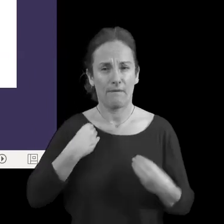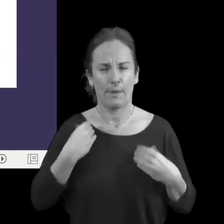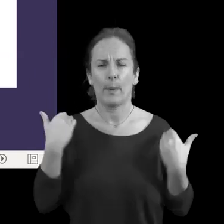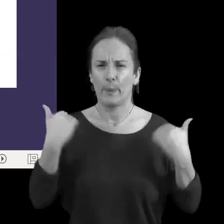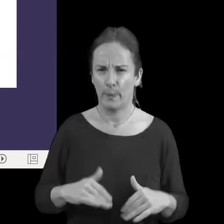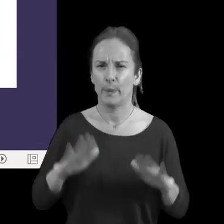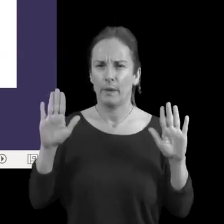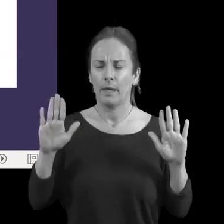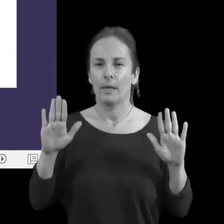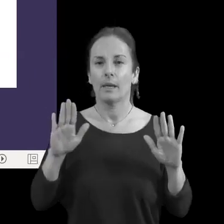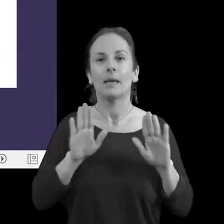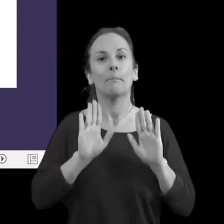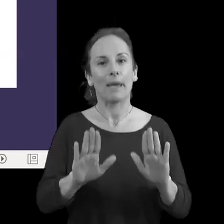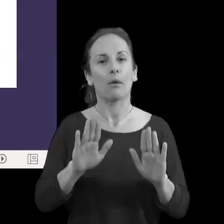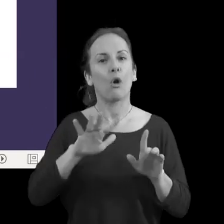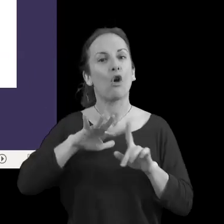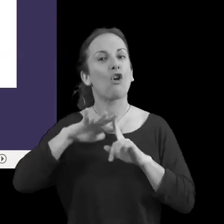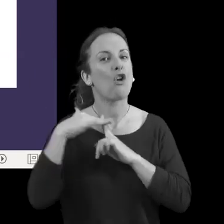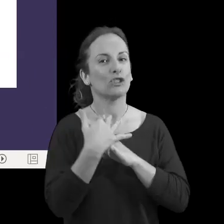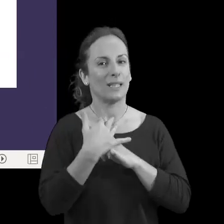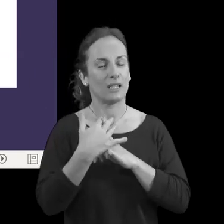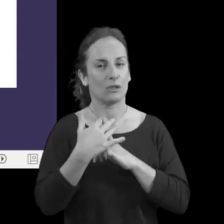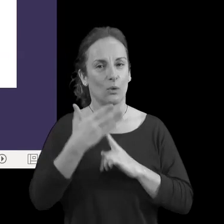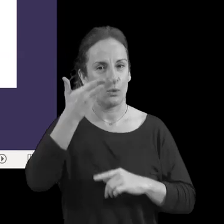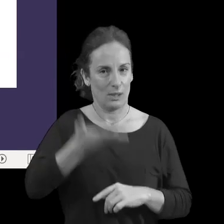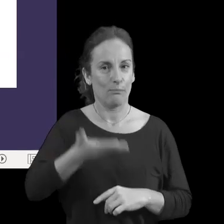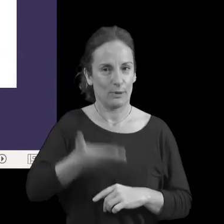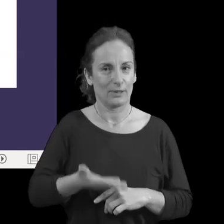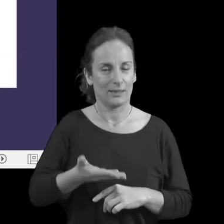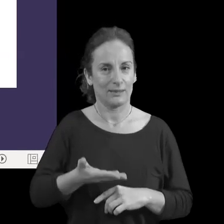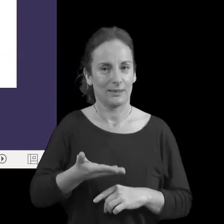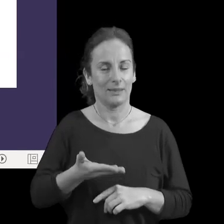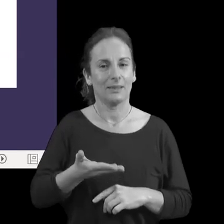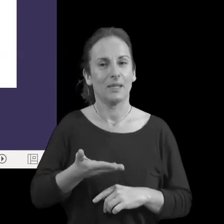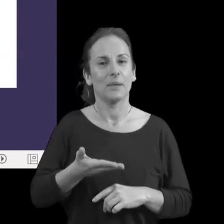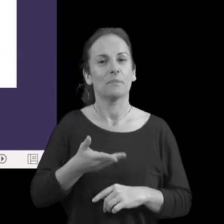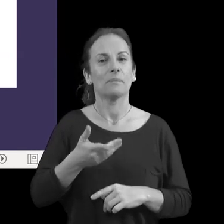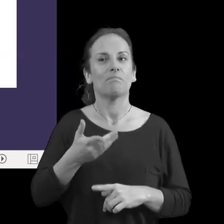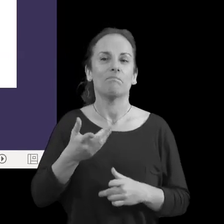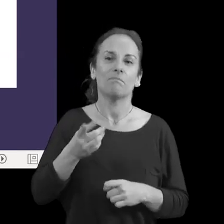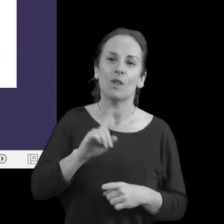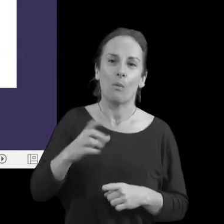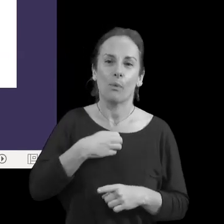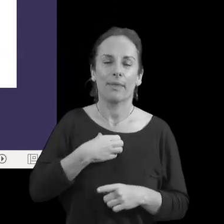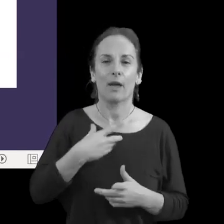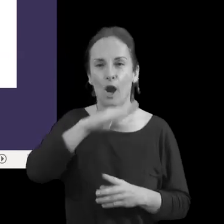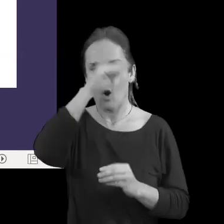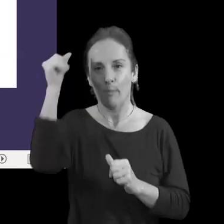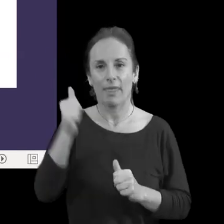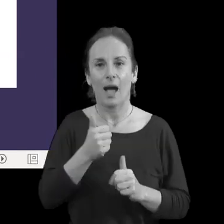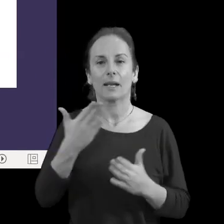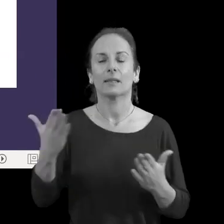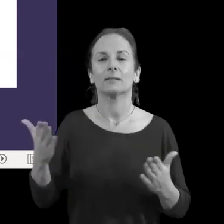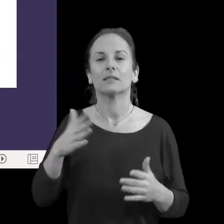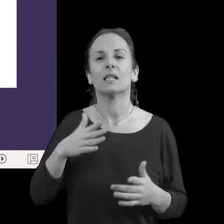que tenemos que contextualizar los análisis y creo que al mismo tiempo no debemos perder de vista el marco